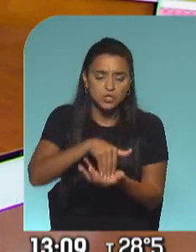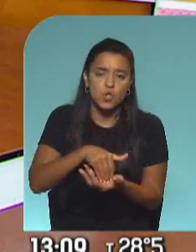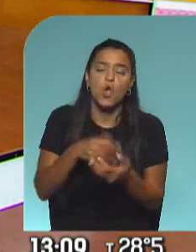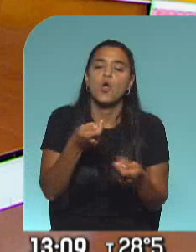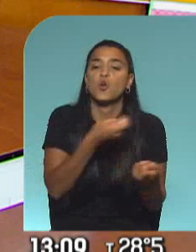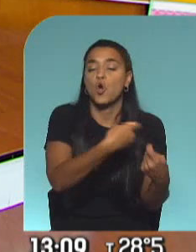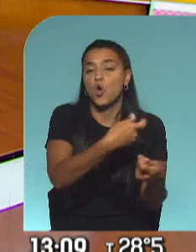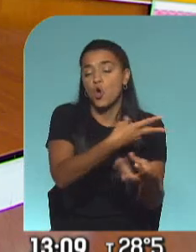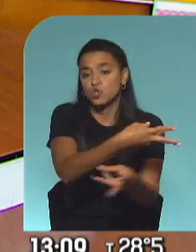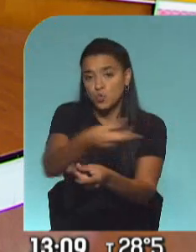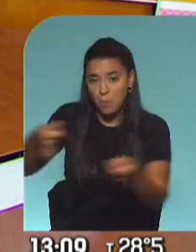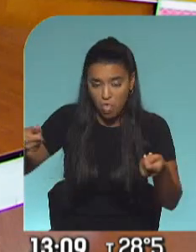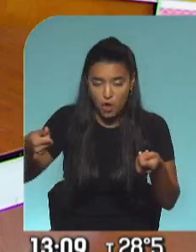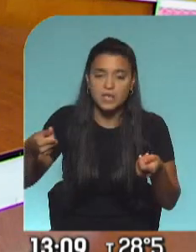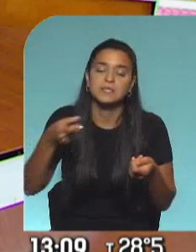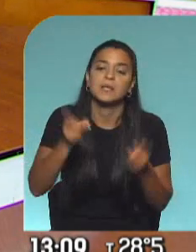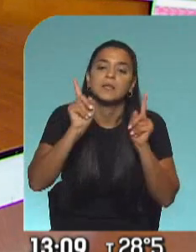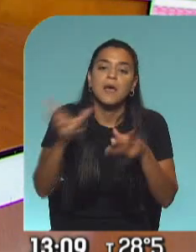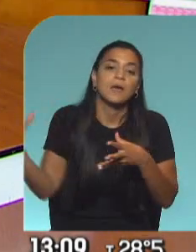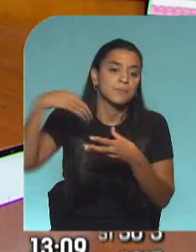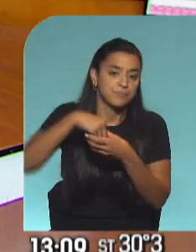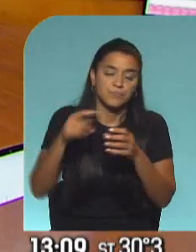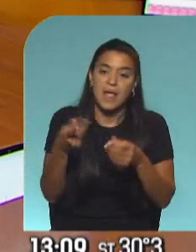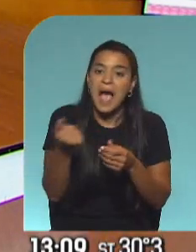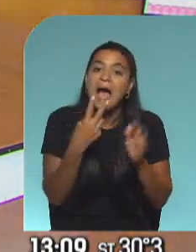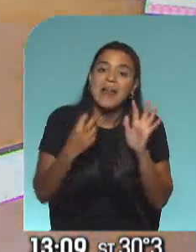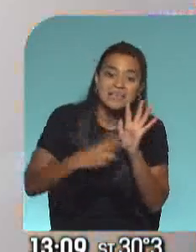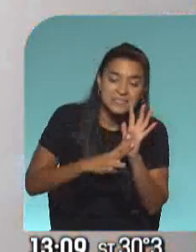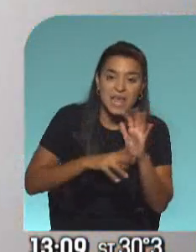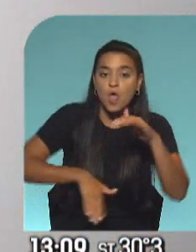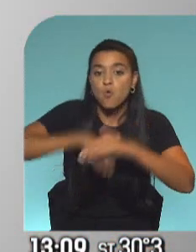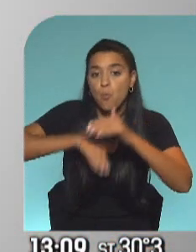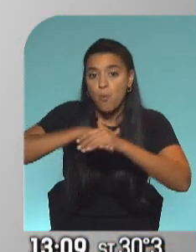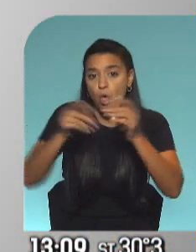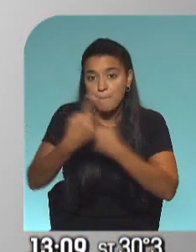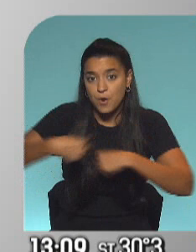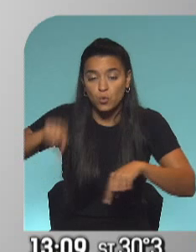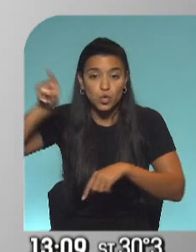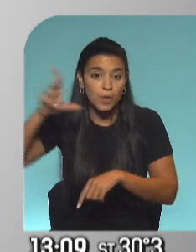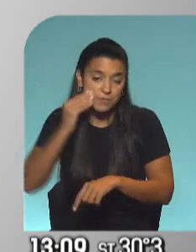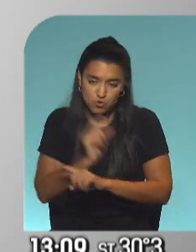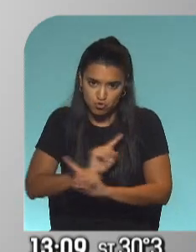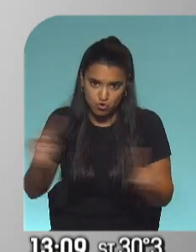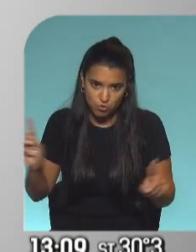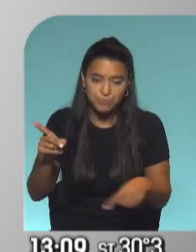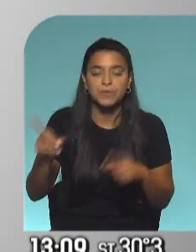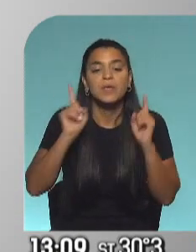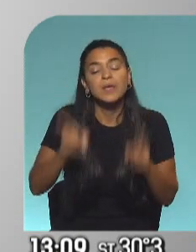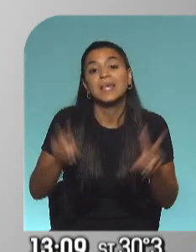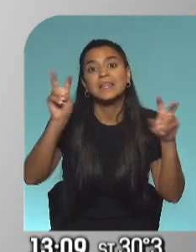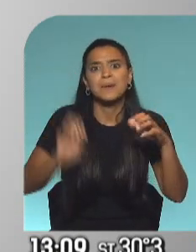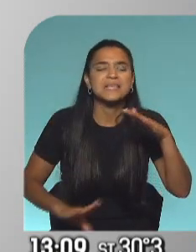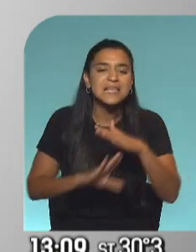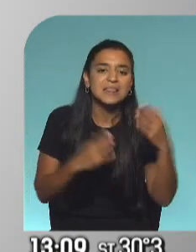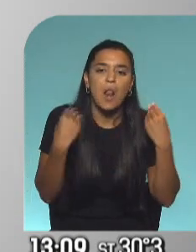de consumidores, que no incluye, y lo mencionamos recién, aranceles ni cupos a los productos británicos. Y un tema central en toda esta